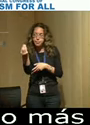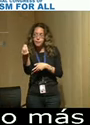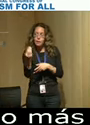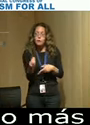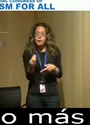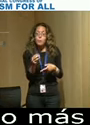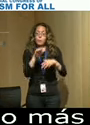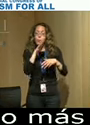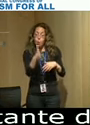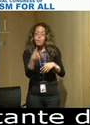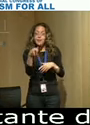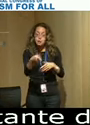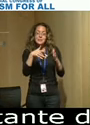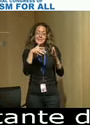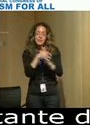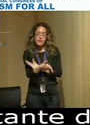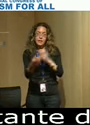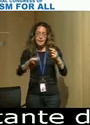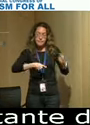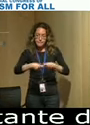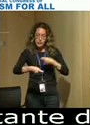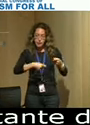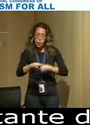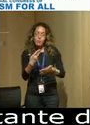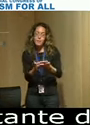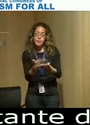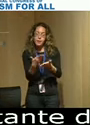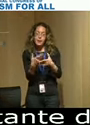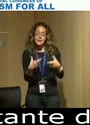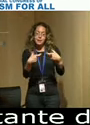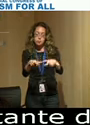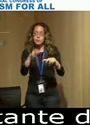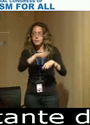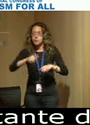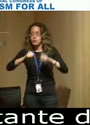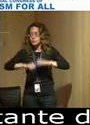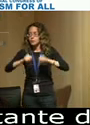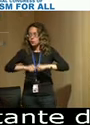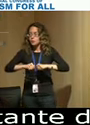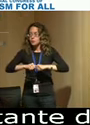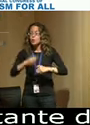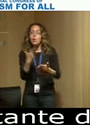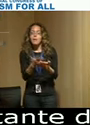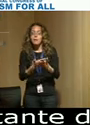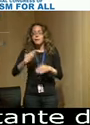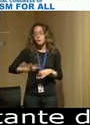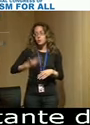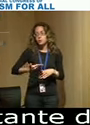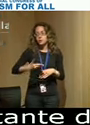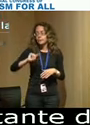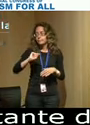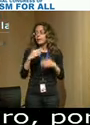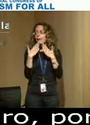un nicho de mercado en el futuro la demanda del sector de personas mayores que querrán hacer el turismo. Nada más, muchas gracias.